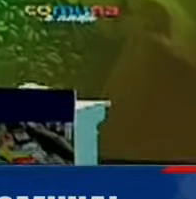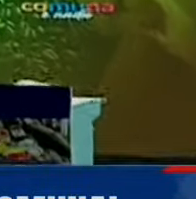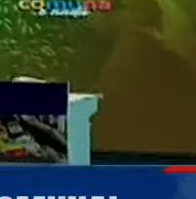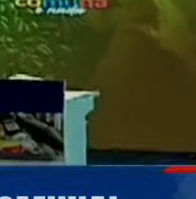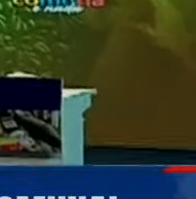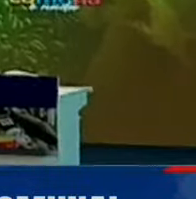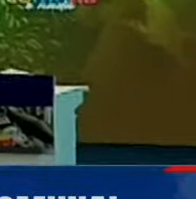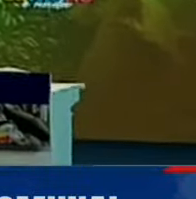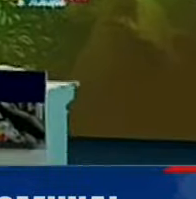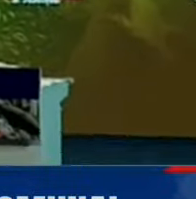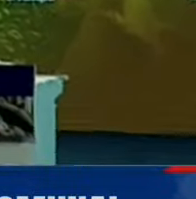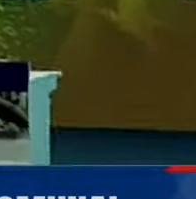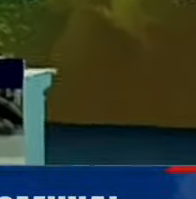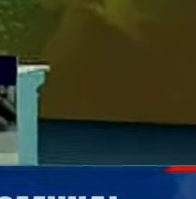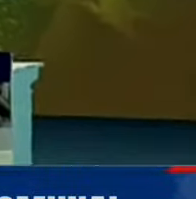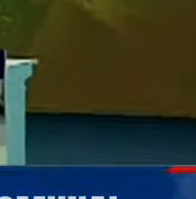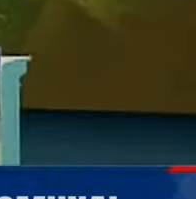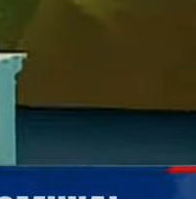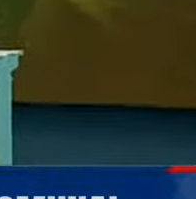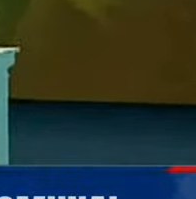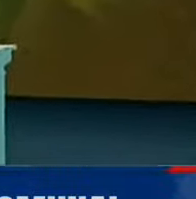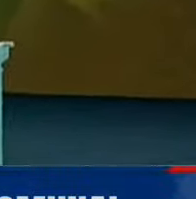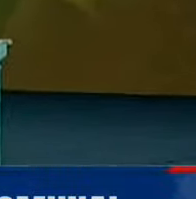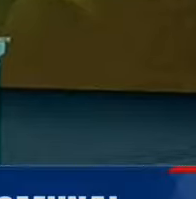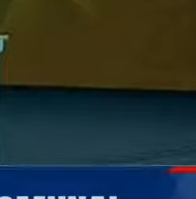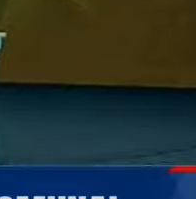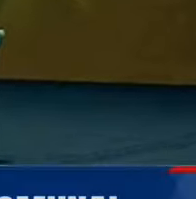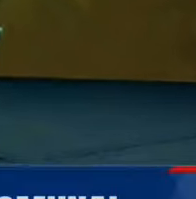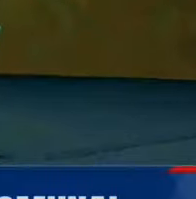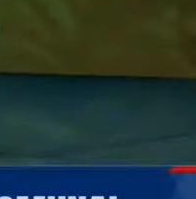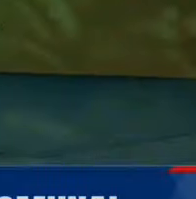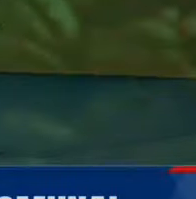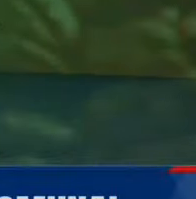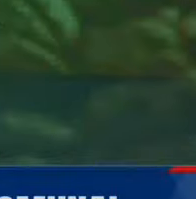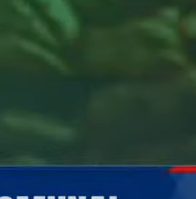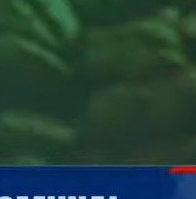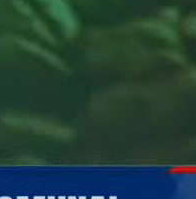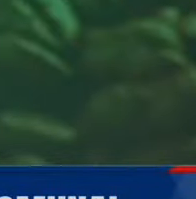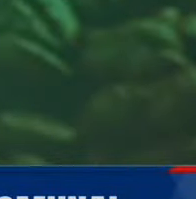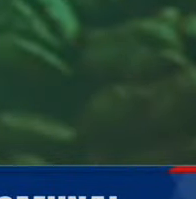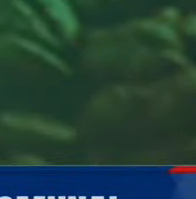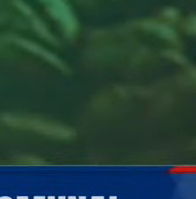afortunadamente, este año crecimos en ingresos. Vamos creciendo,